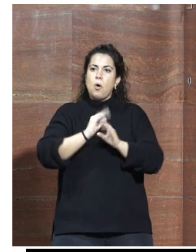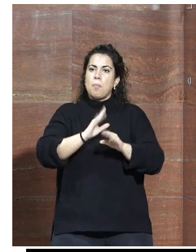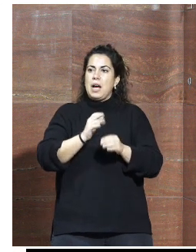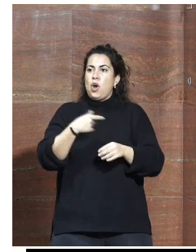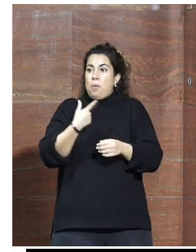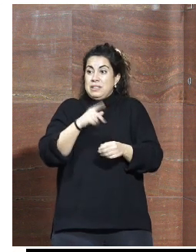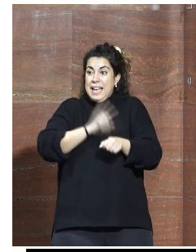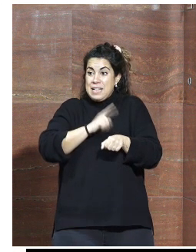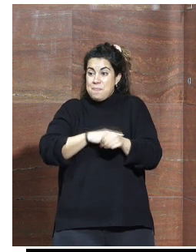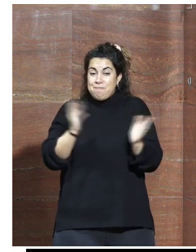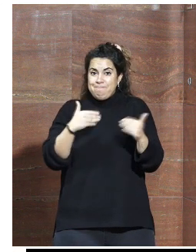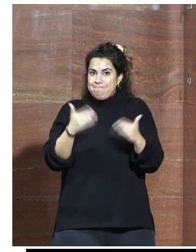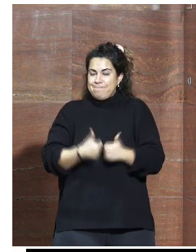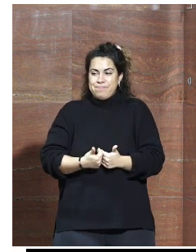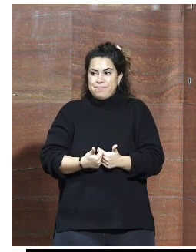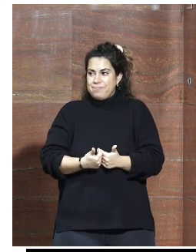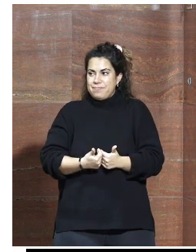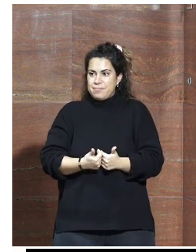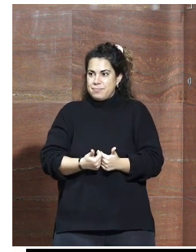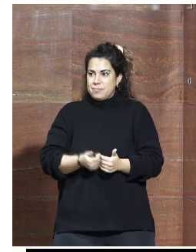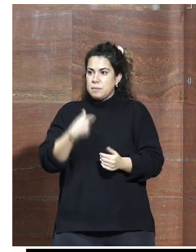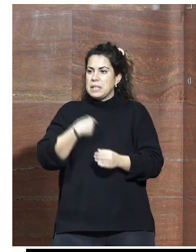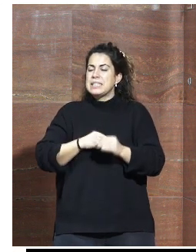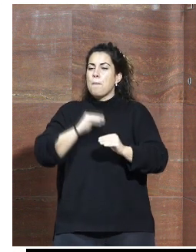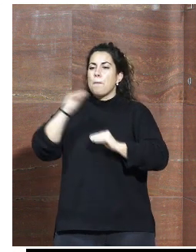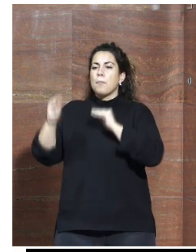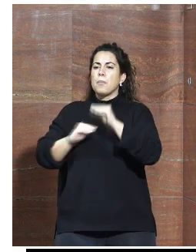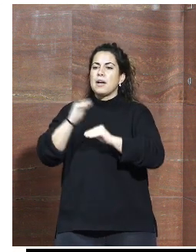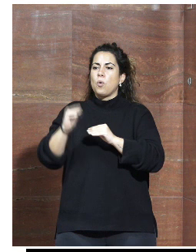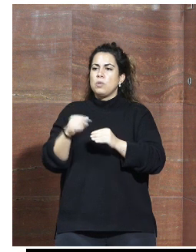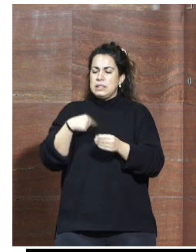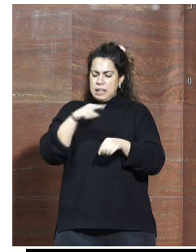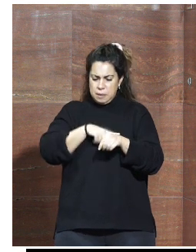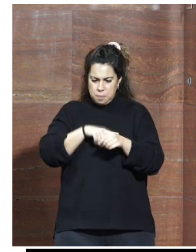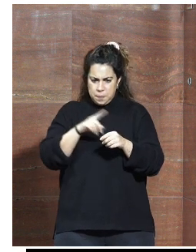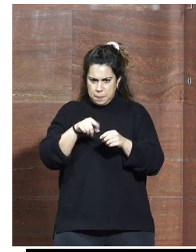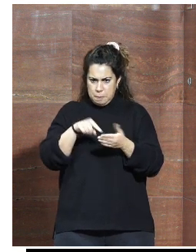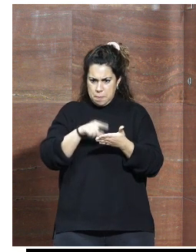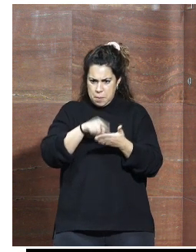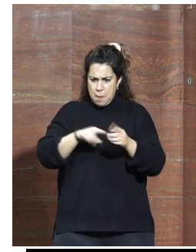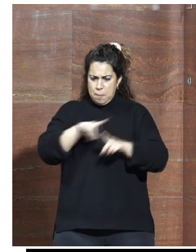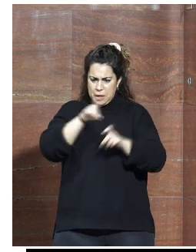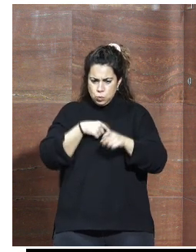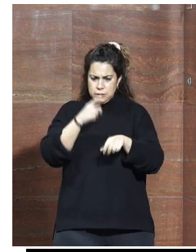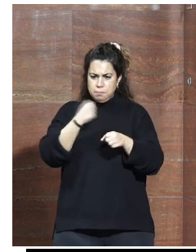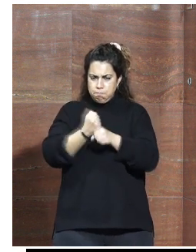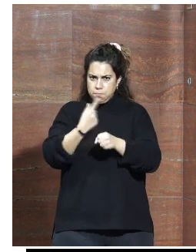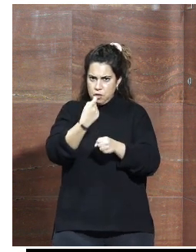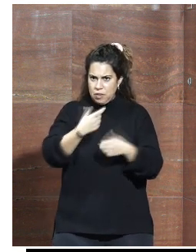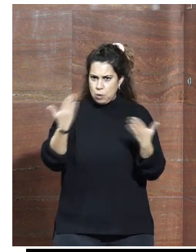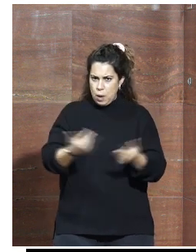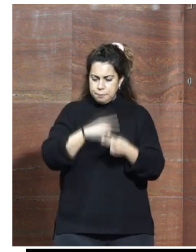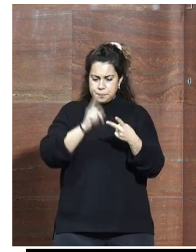tiempo para las siguientes preguntas. Teníamos aquí varias preguntas sobre qué trabajo queda por hacer, en qué